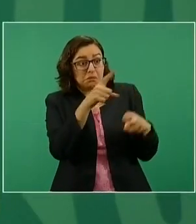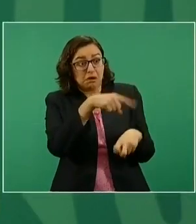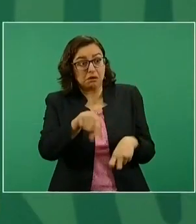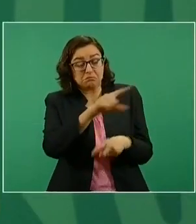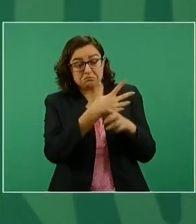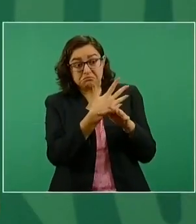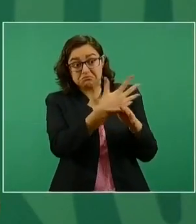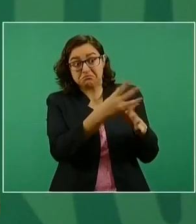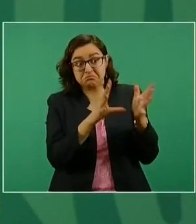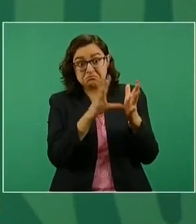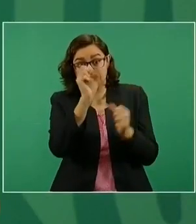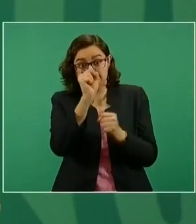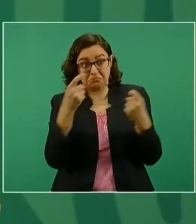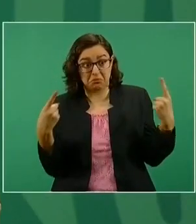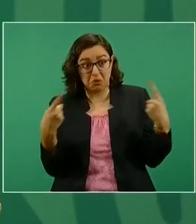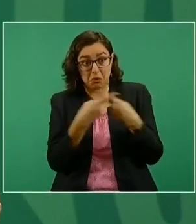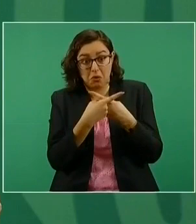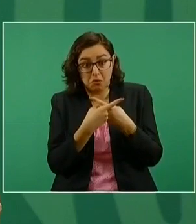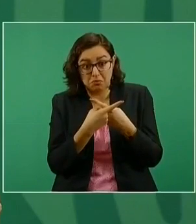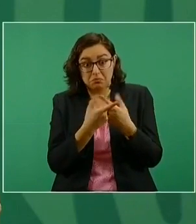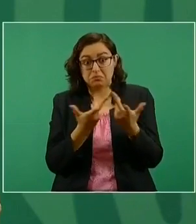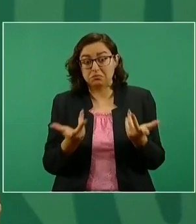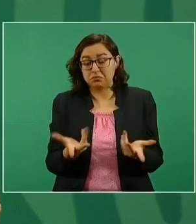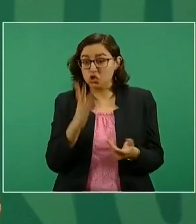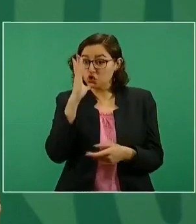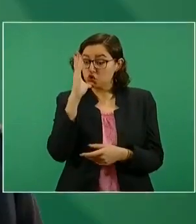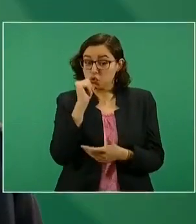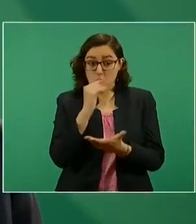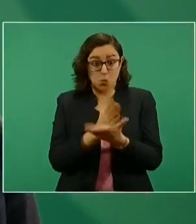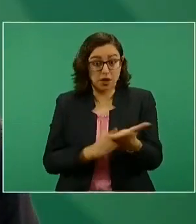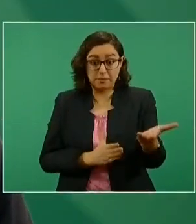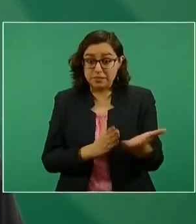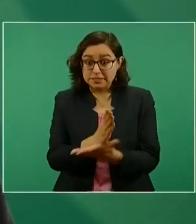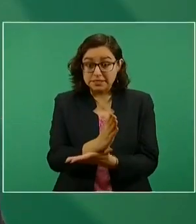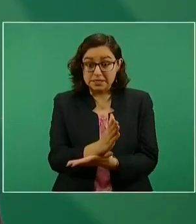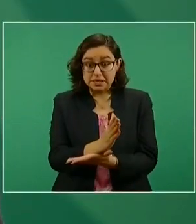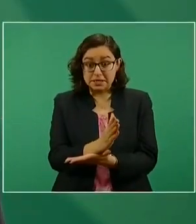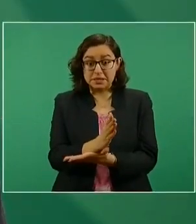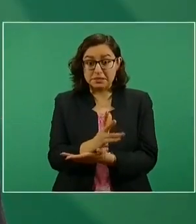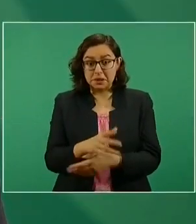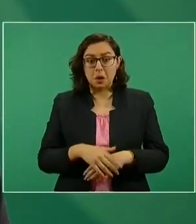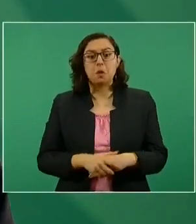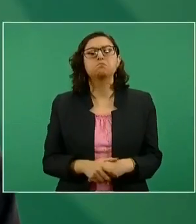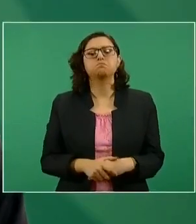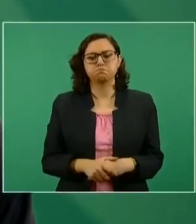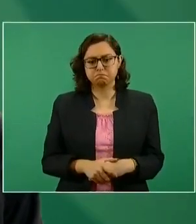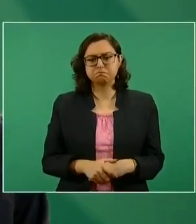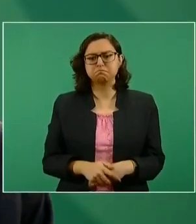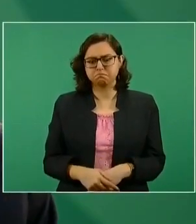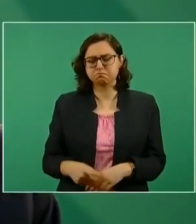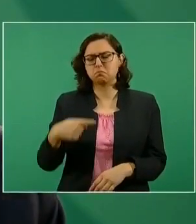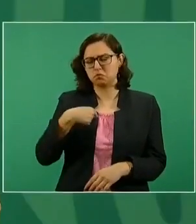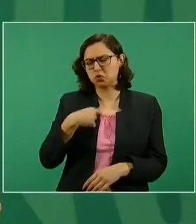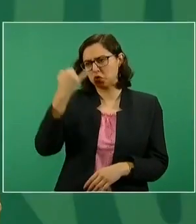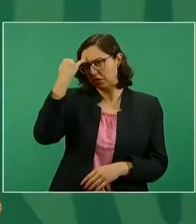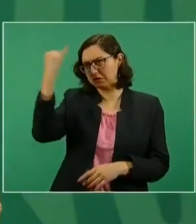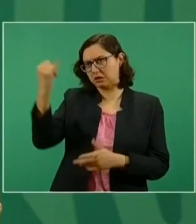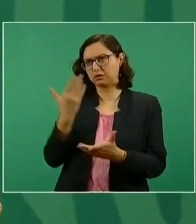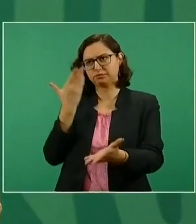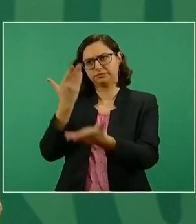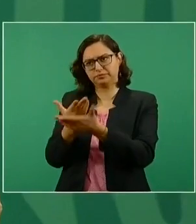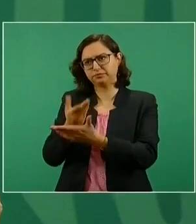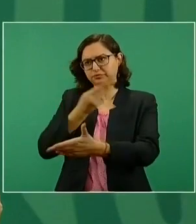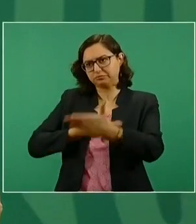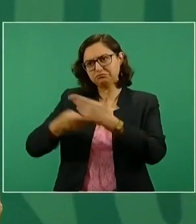esquema de sanciones para castigar el nepotismo de jueces y magistrados con inhabilitación de hasta 20 años por la comisión de